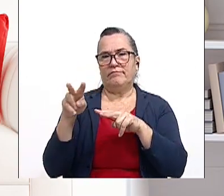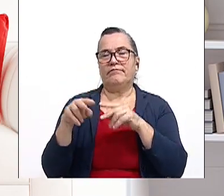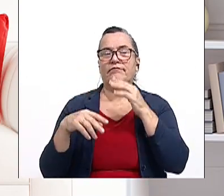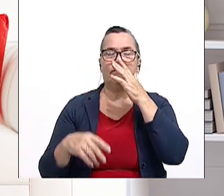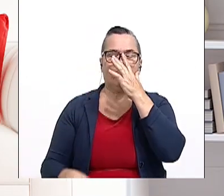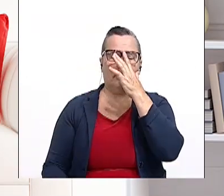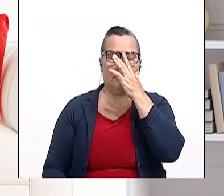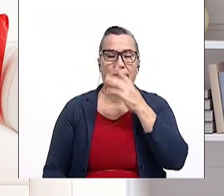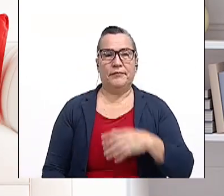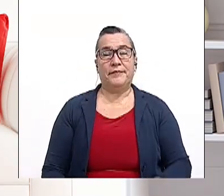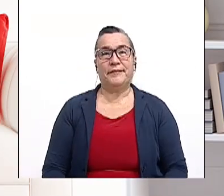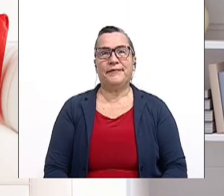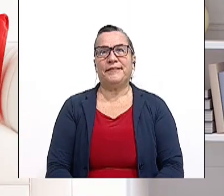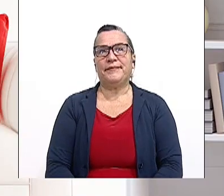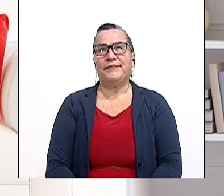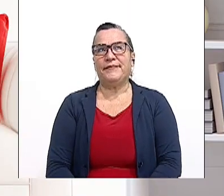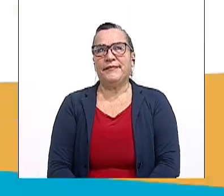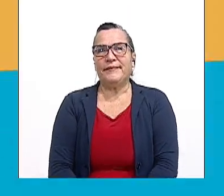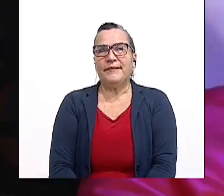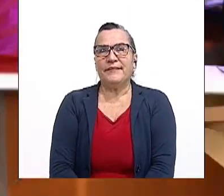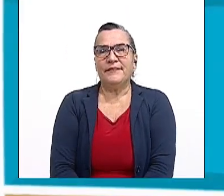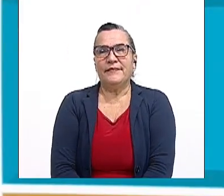it.